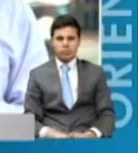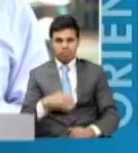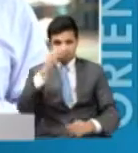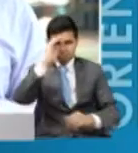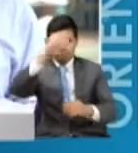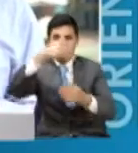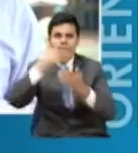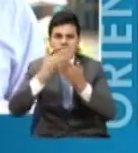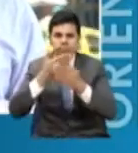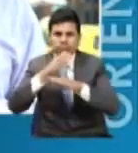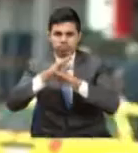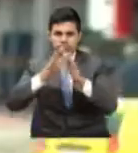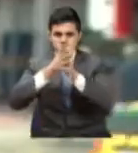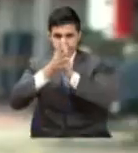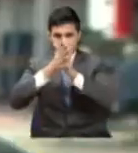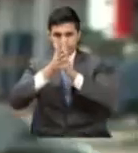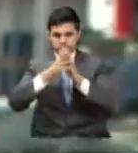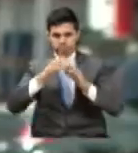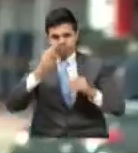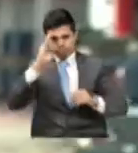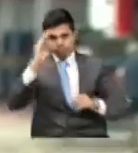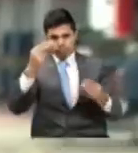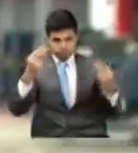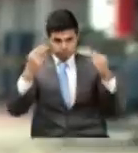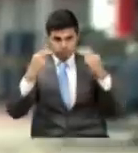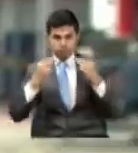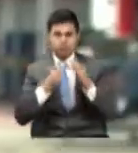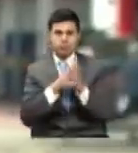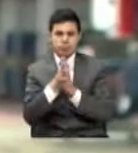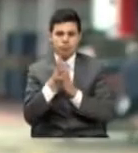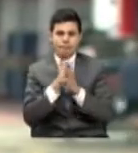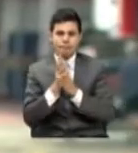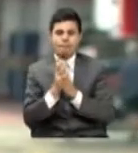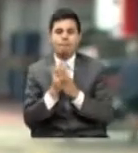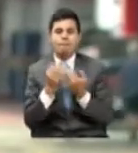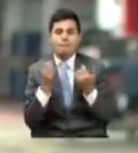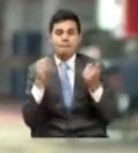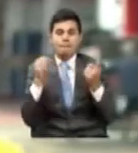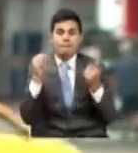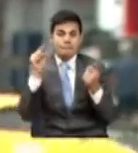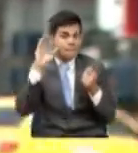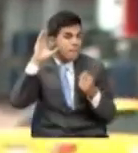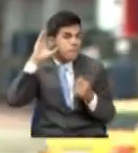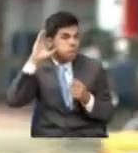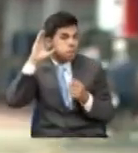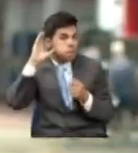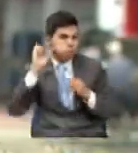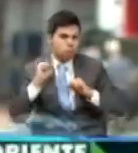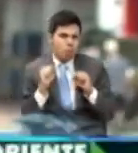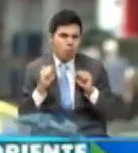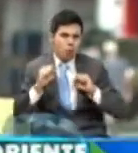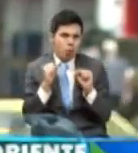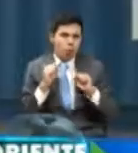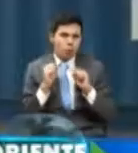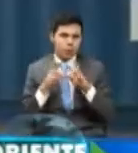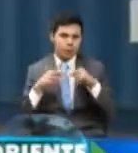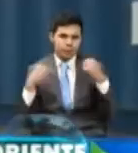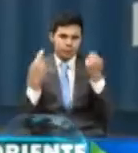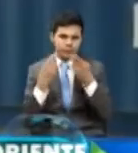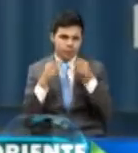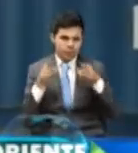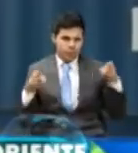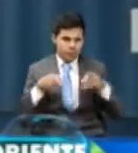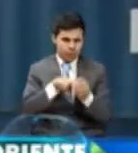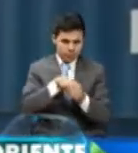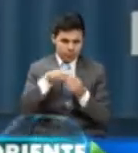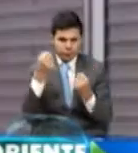Hola compañeros y televidentes, muy buenas tardes. Pues en la capital del país se lleva a cabo a esta hora una reunión de representantes de los transportadores